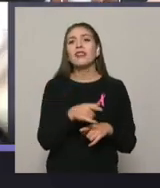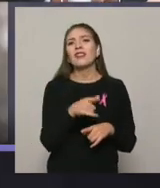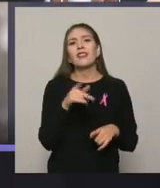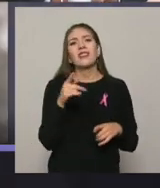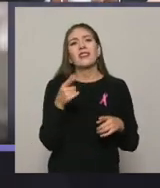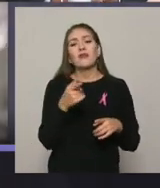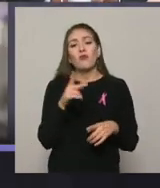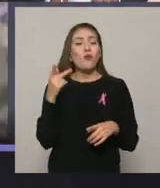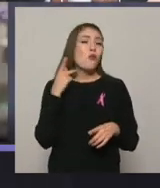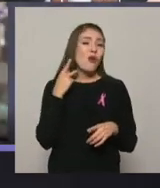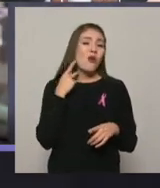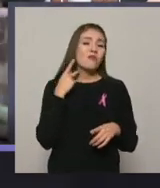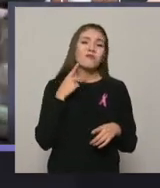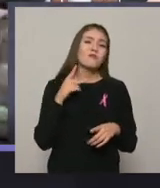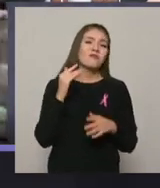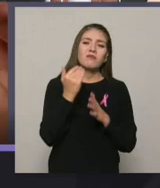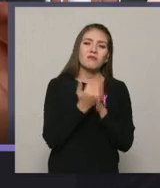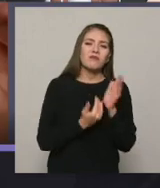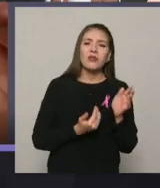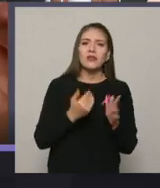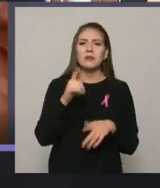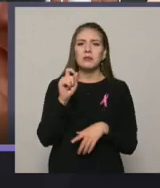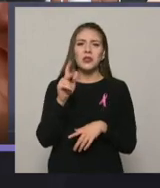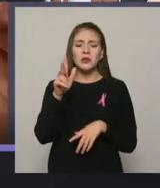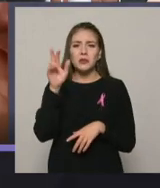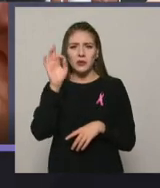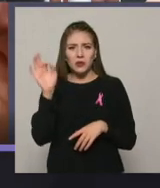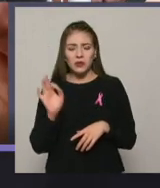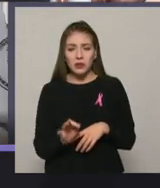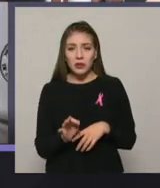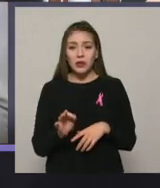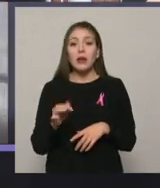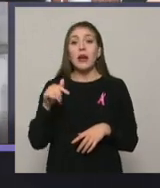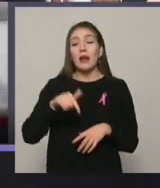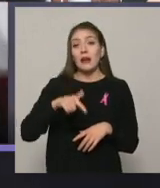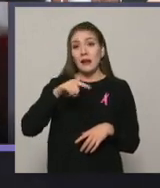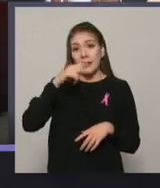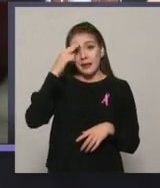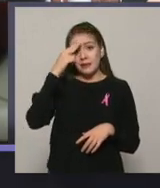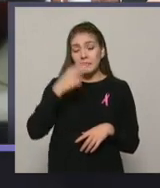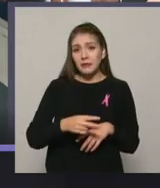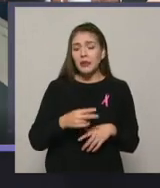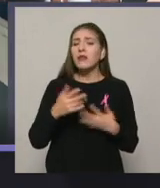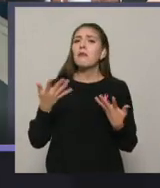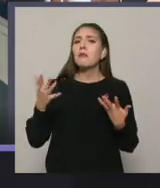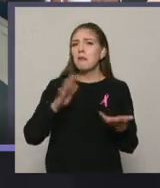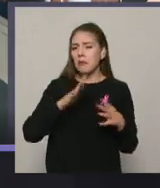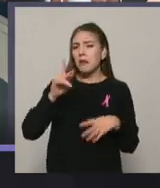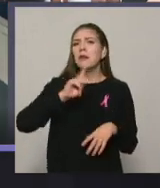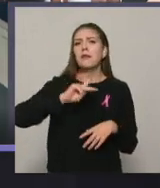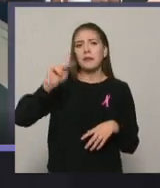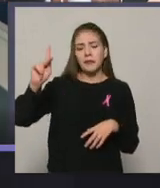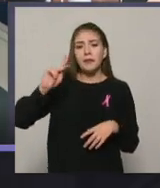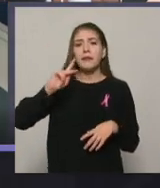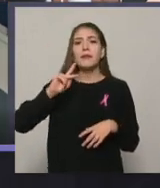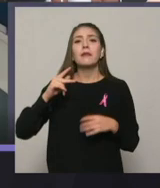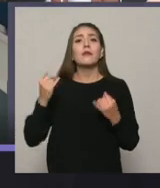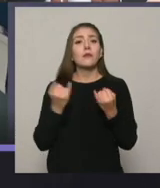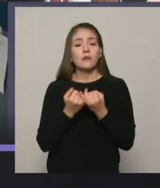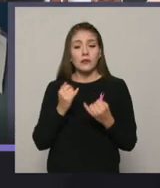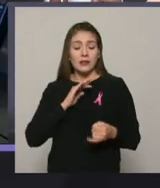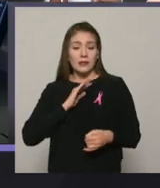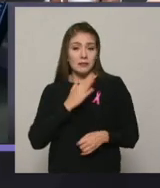solo le interesa al 28% de la sociedad. Y en México las cifras son muy similares. En España lo